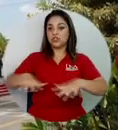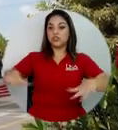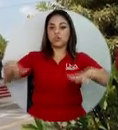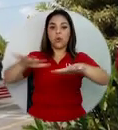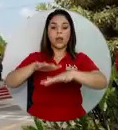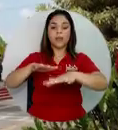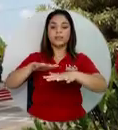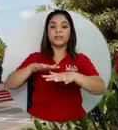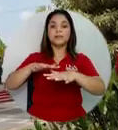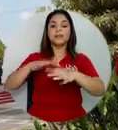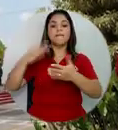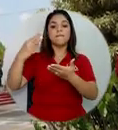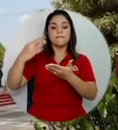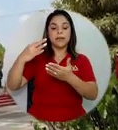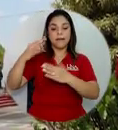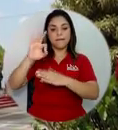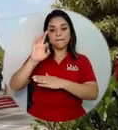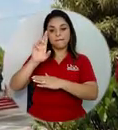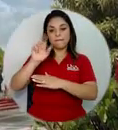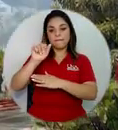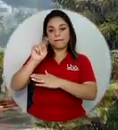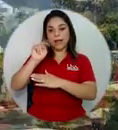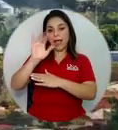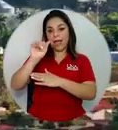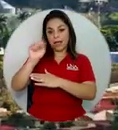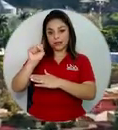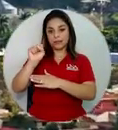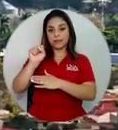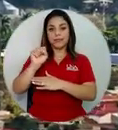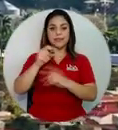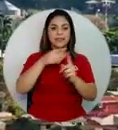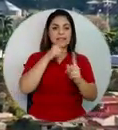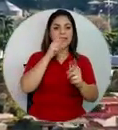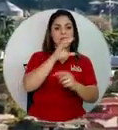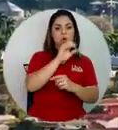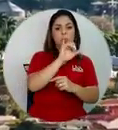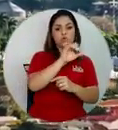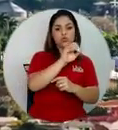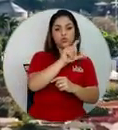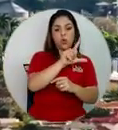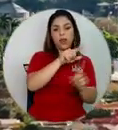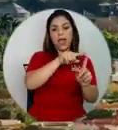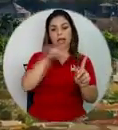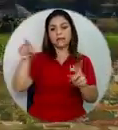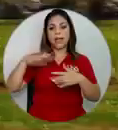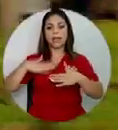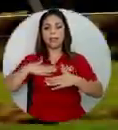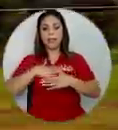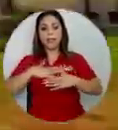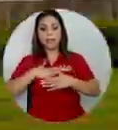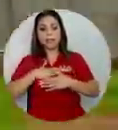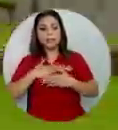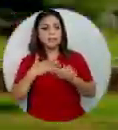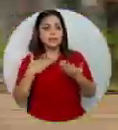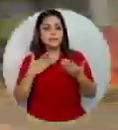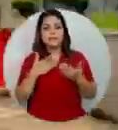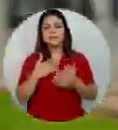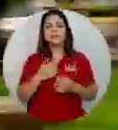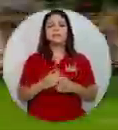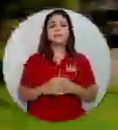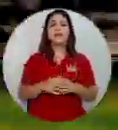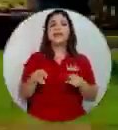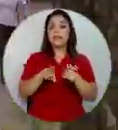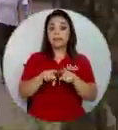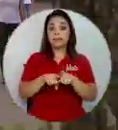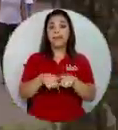va desde el Coyola hasta Atenas. Ahora se habla de una zona franca en Grecia que va a ser de las más grandes,